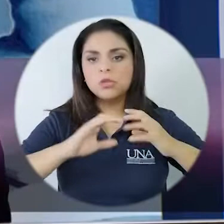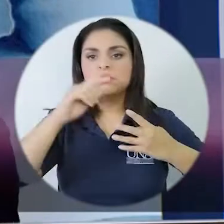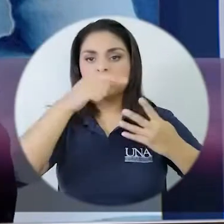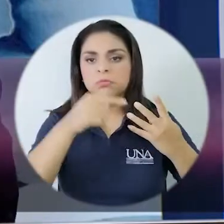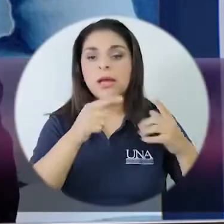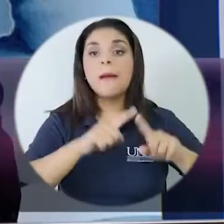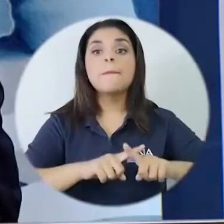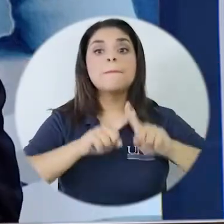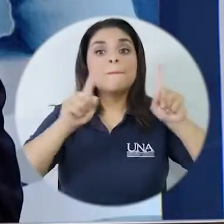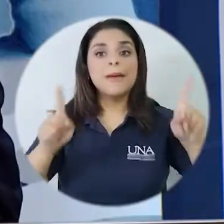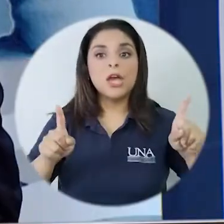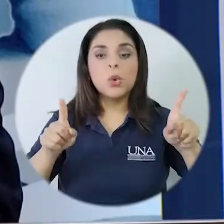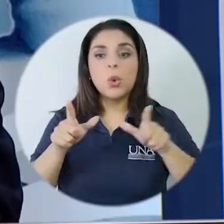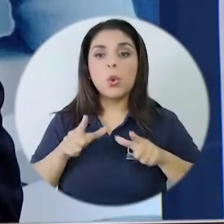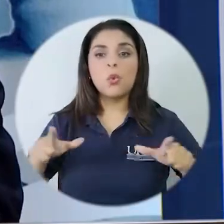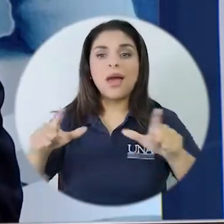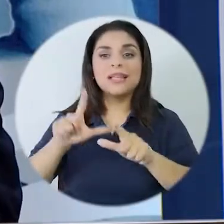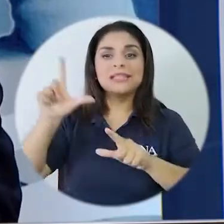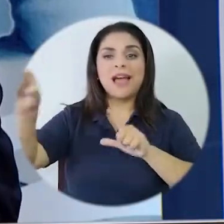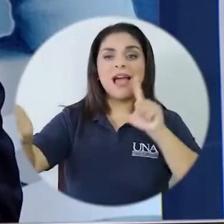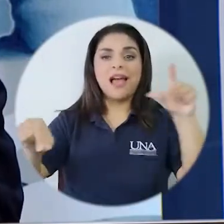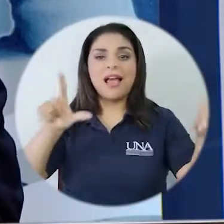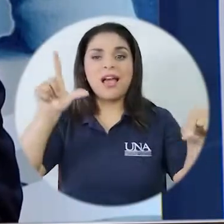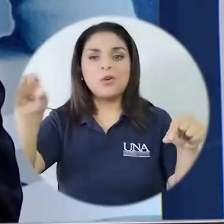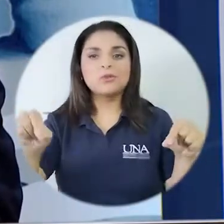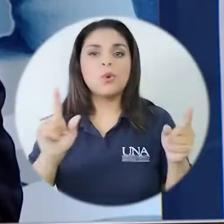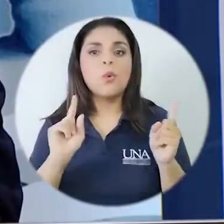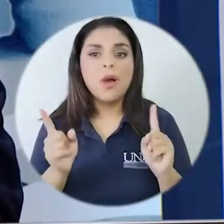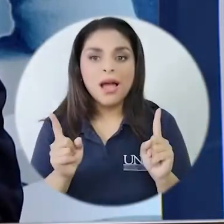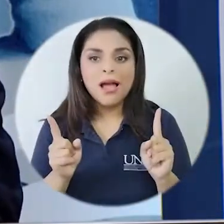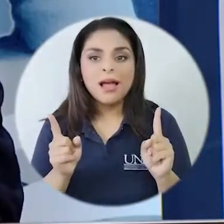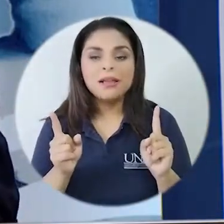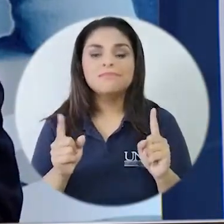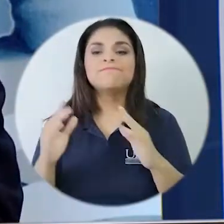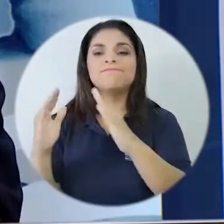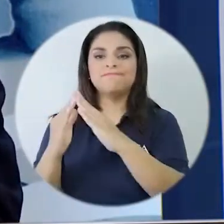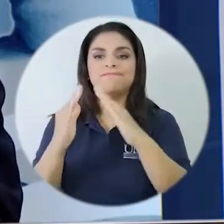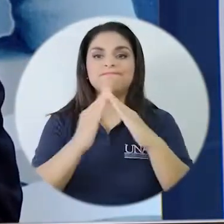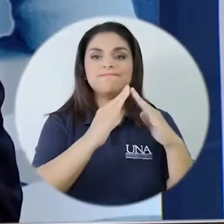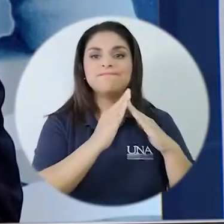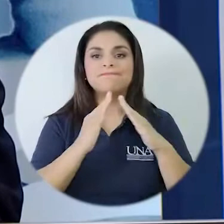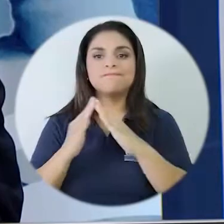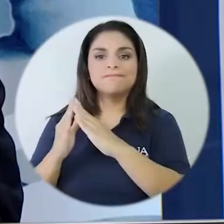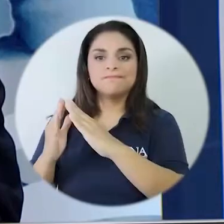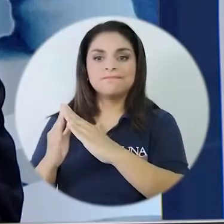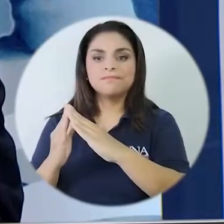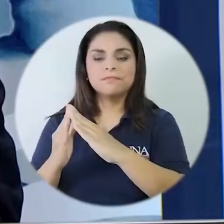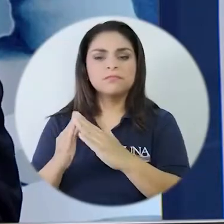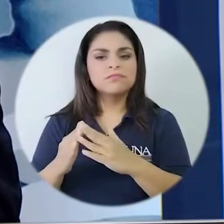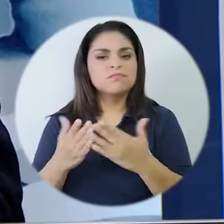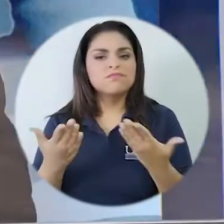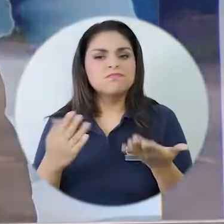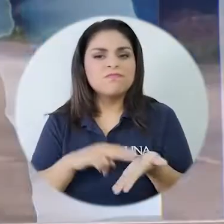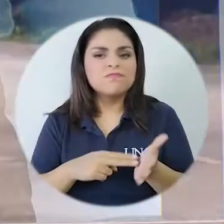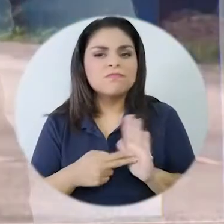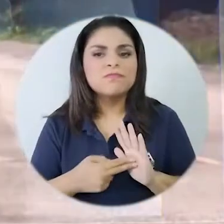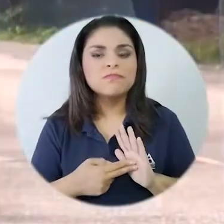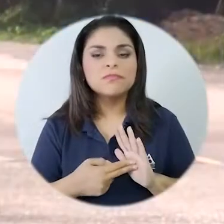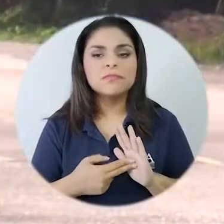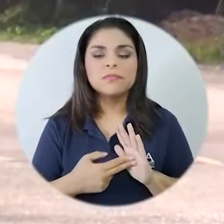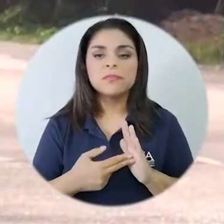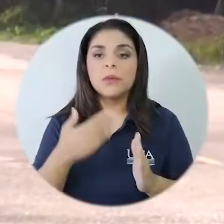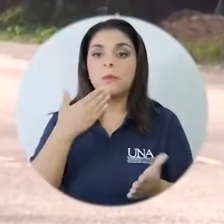En cambio, en las zonas periféricas, lo que más predomina es la residencial. ¿A qué quiero llegar con